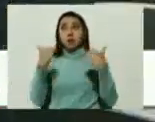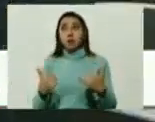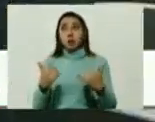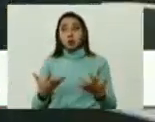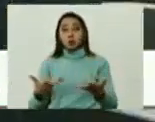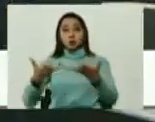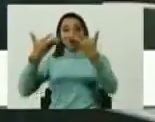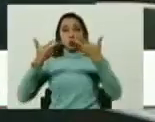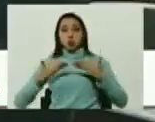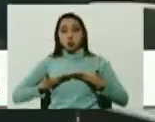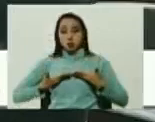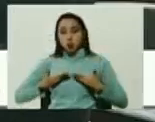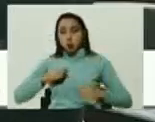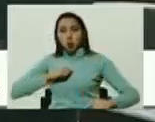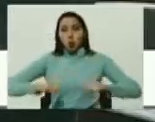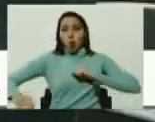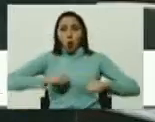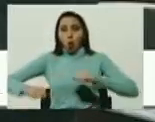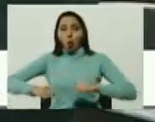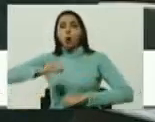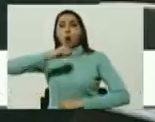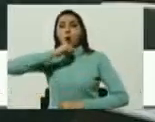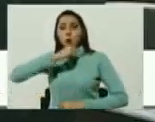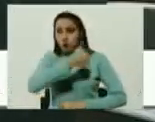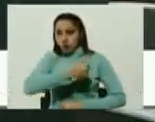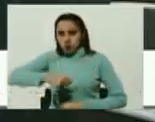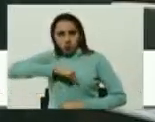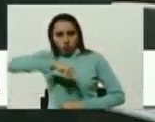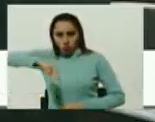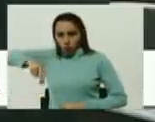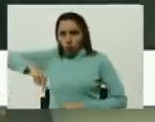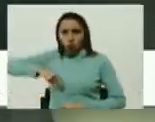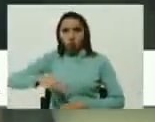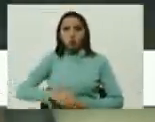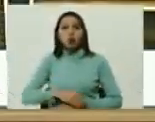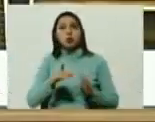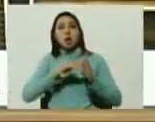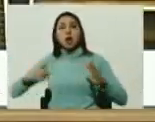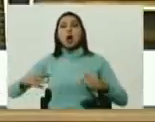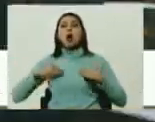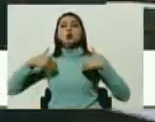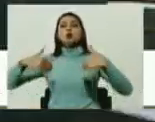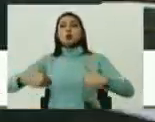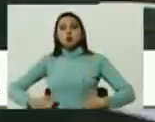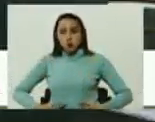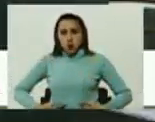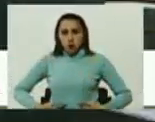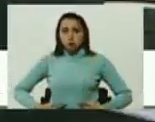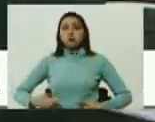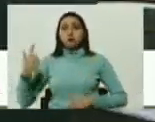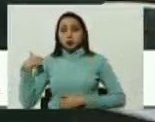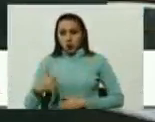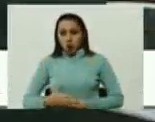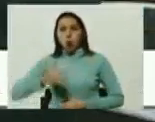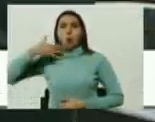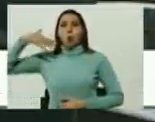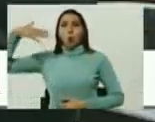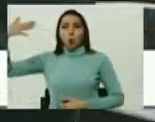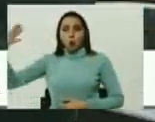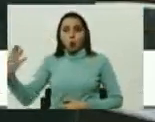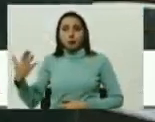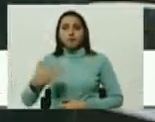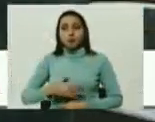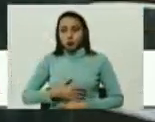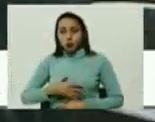a los movimientos que buscan mayores y a los movimientos derechos humanos entre los cuales con mucho orgullo con mucha honra